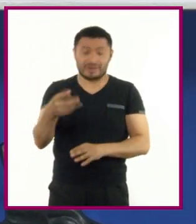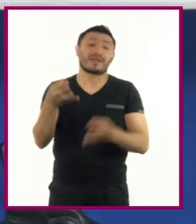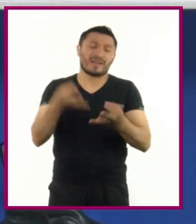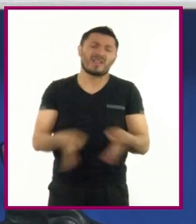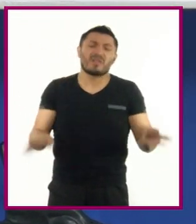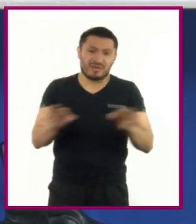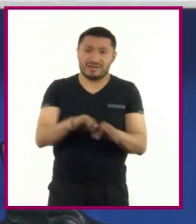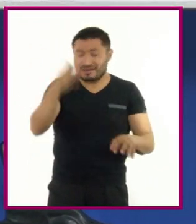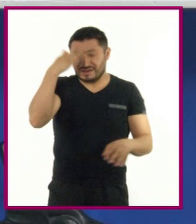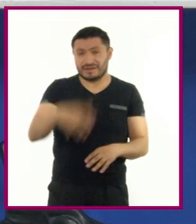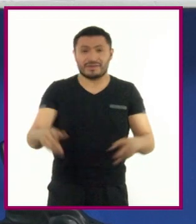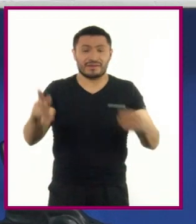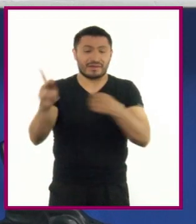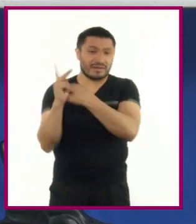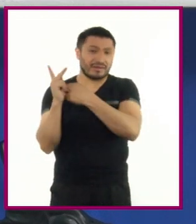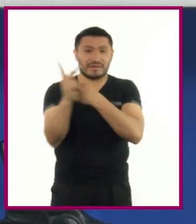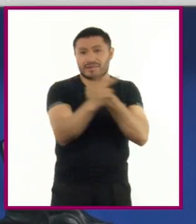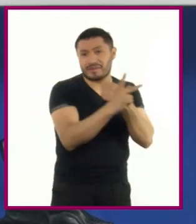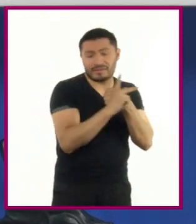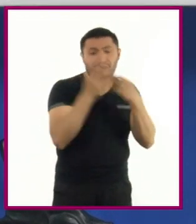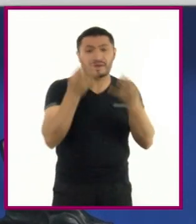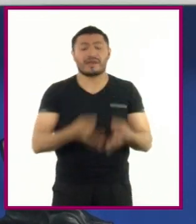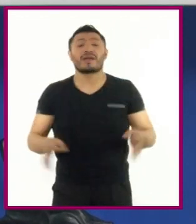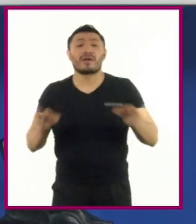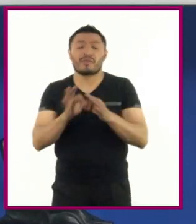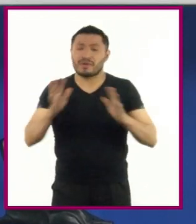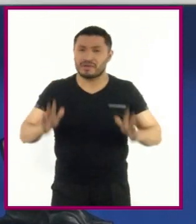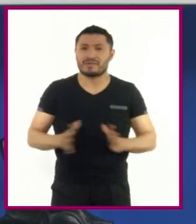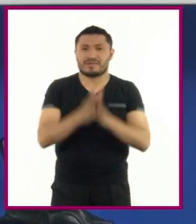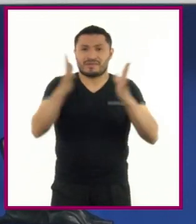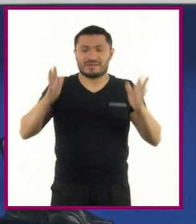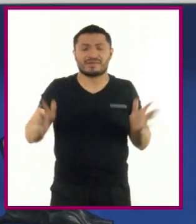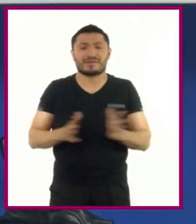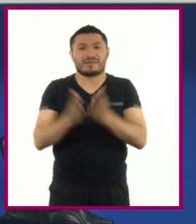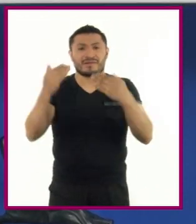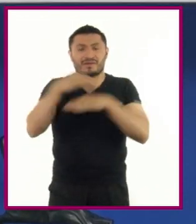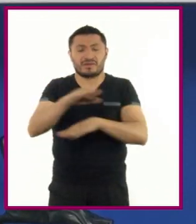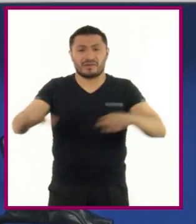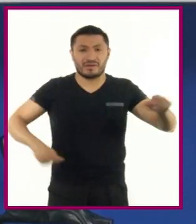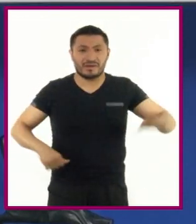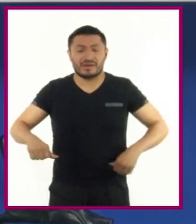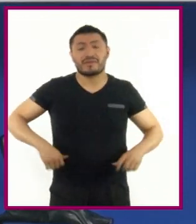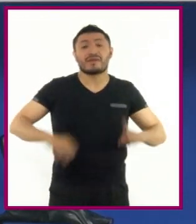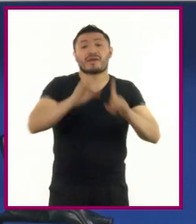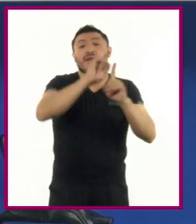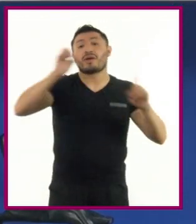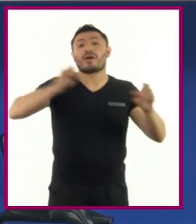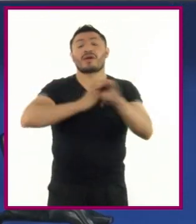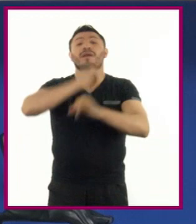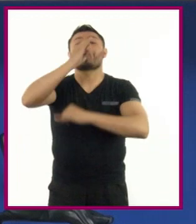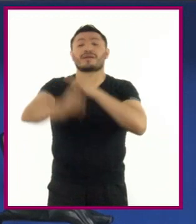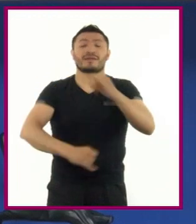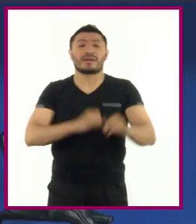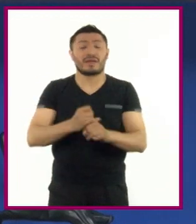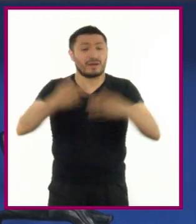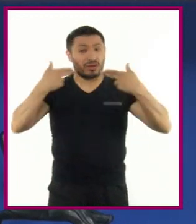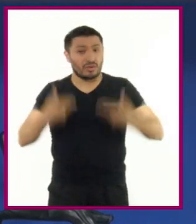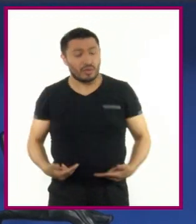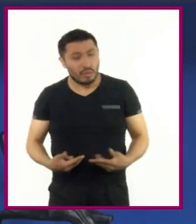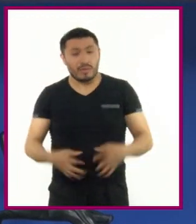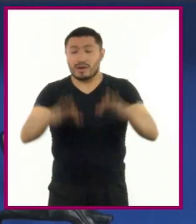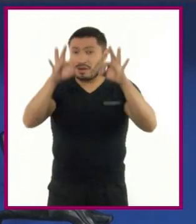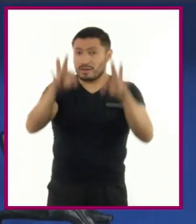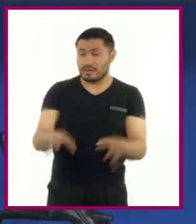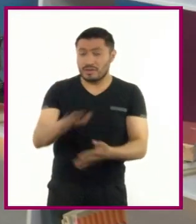serán activos participantes en la tarea infinitamente difícil de crear un orden internacional humano, modesto,